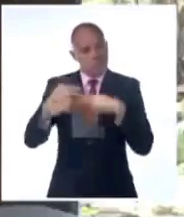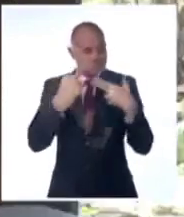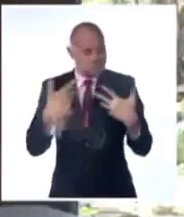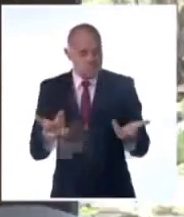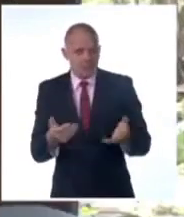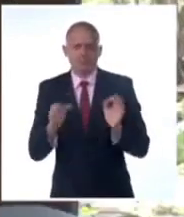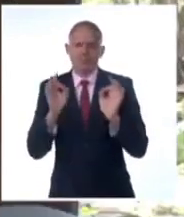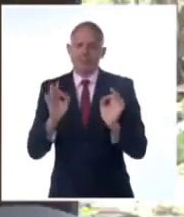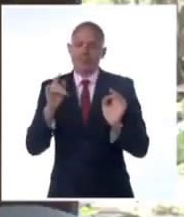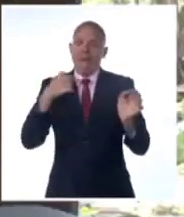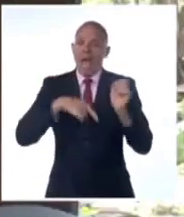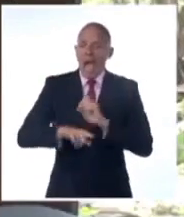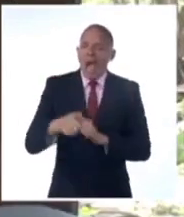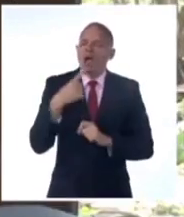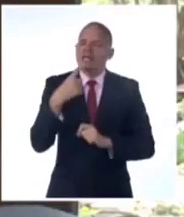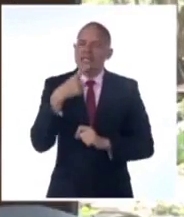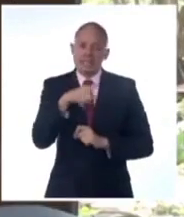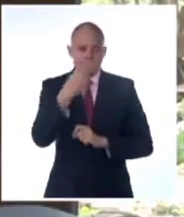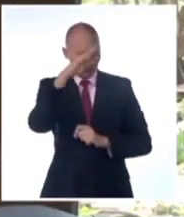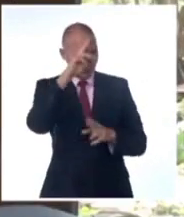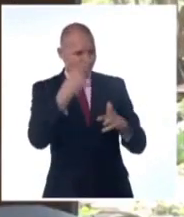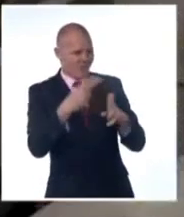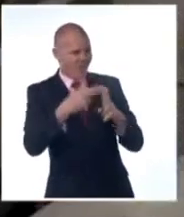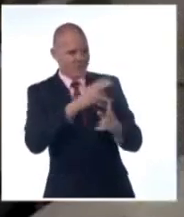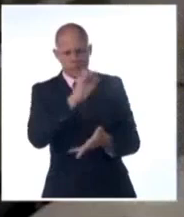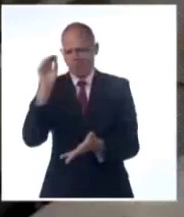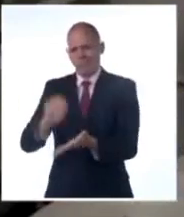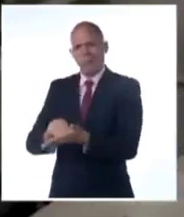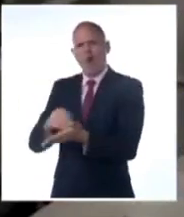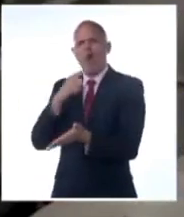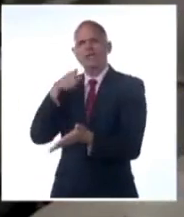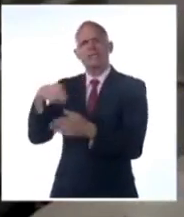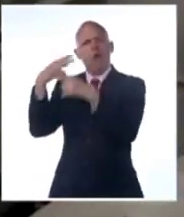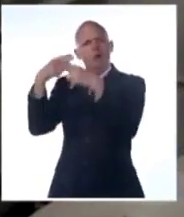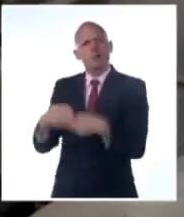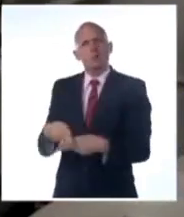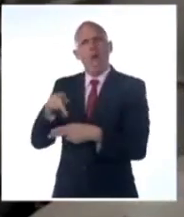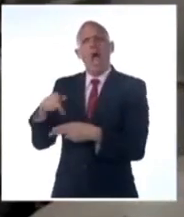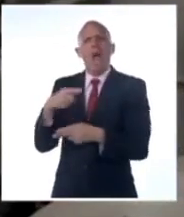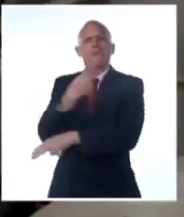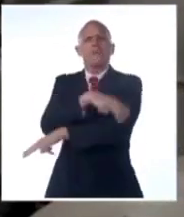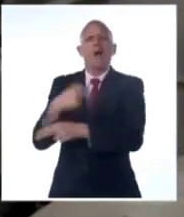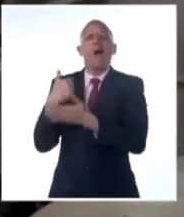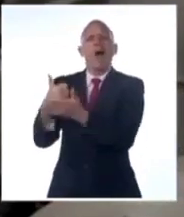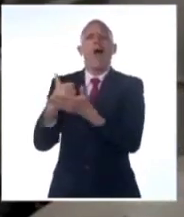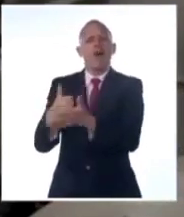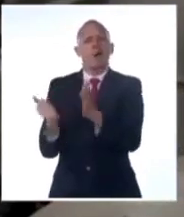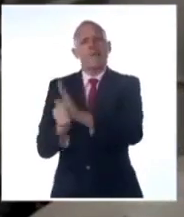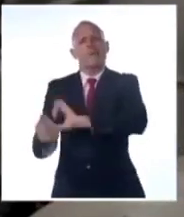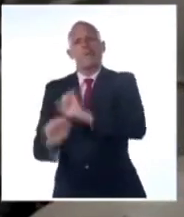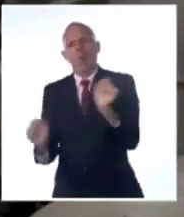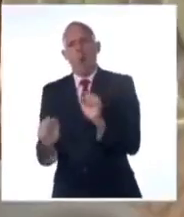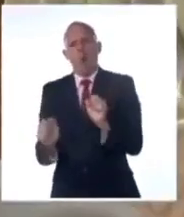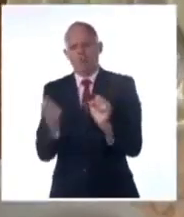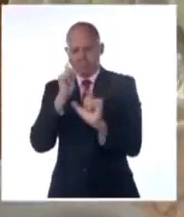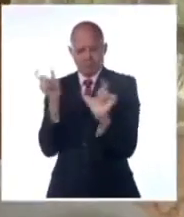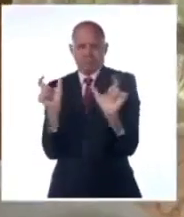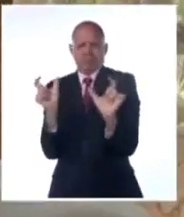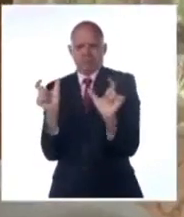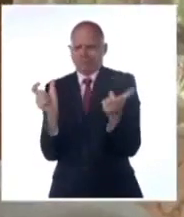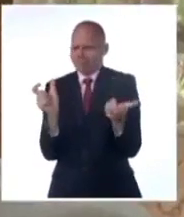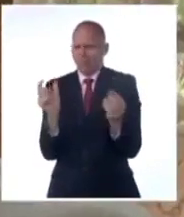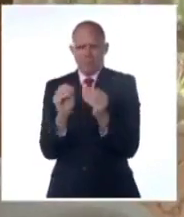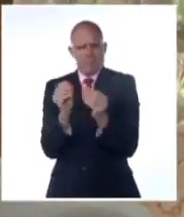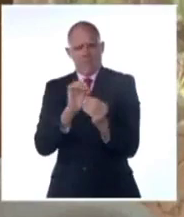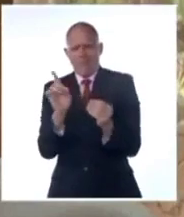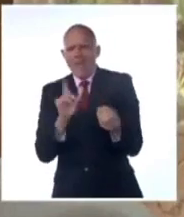que supuestamente patrocinan el terrorismo. Algo totalmente calumnioso y mentiroso. Cuba es una víctima del terrorismo. Y ha sido